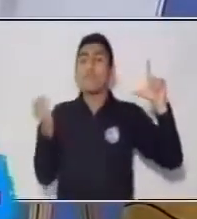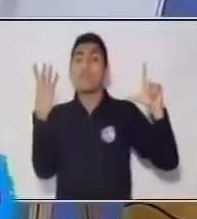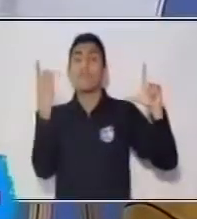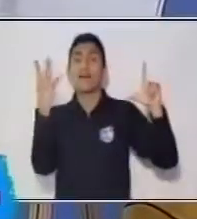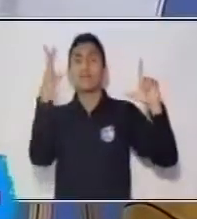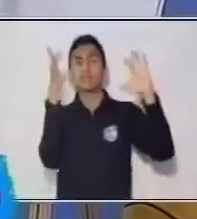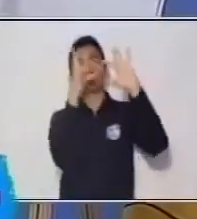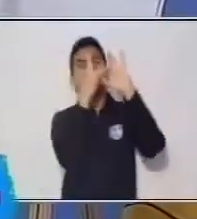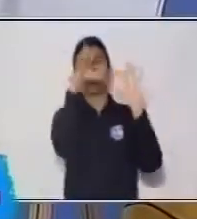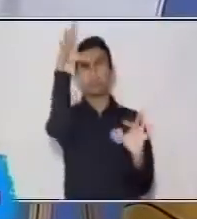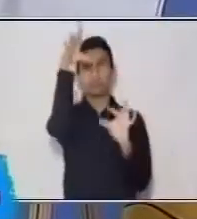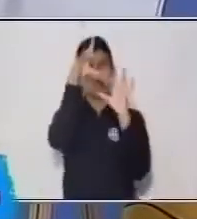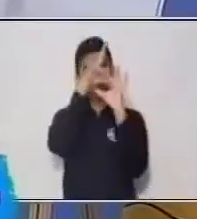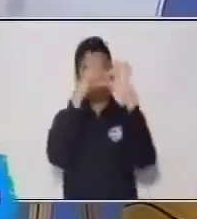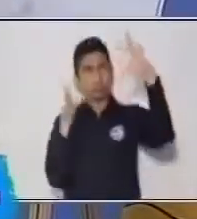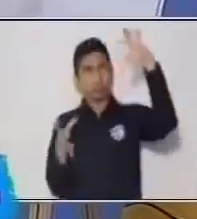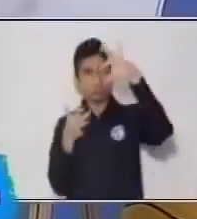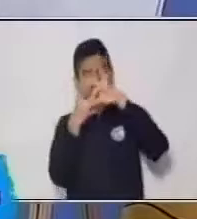que puedas verlo.